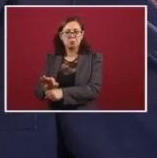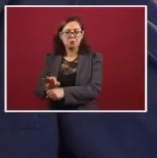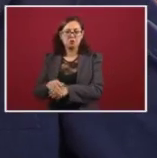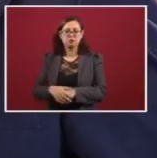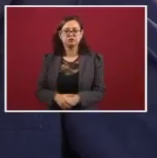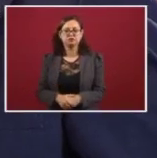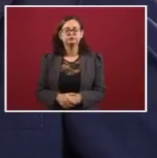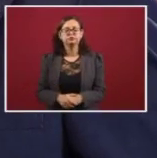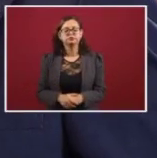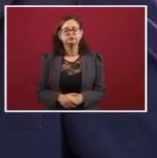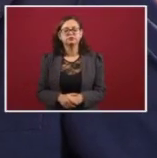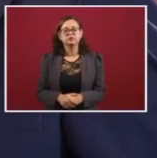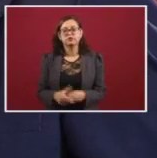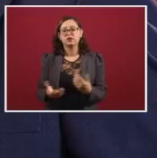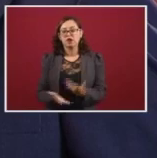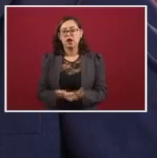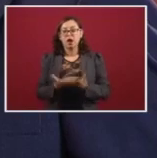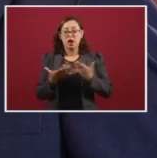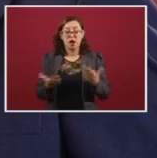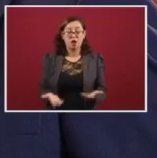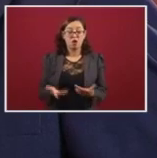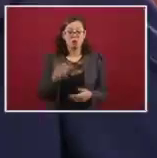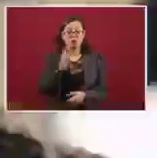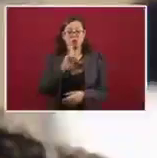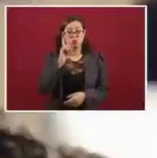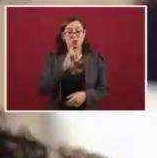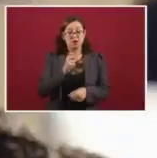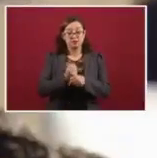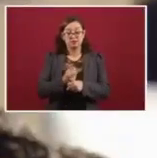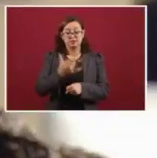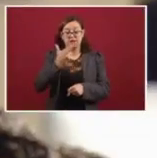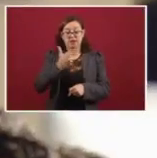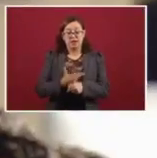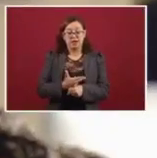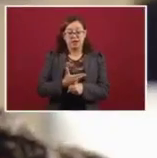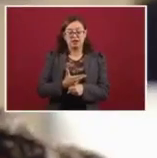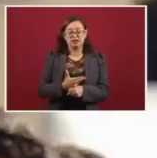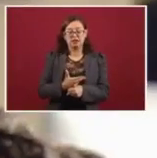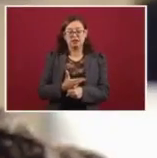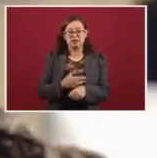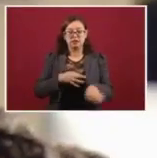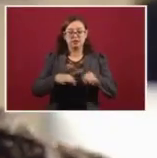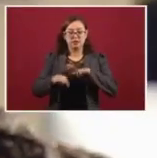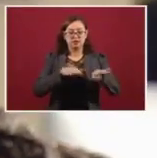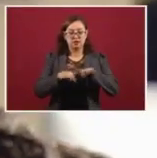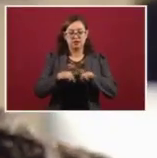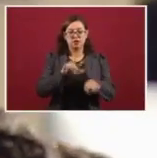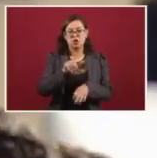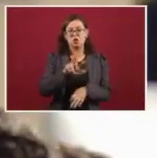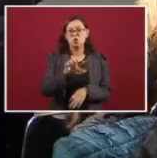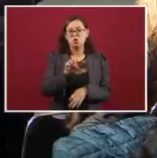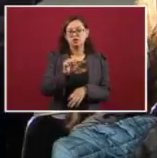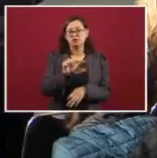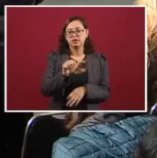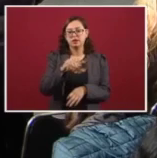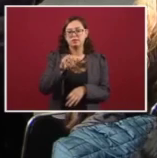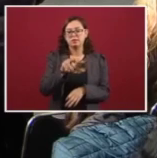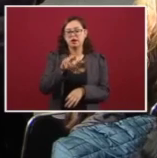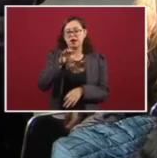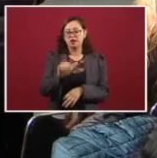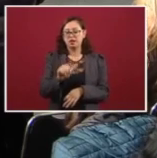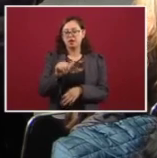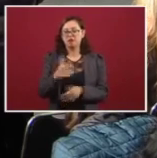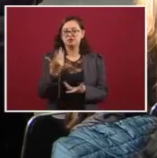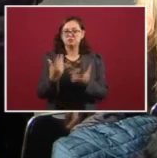sentido, presidente, la actual secretaria de Trabajo y Previsión Social, Luisa María Alcalde, pareciera entorpecer al nuevo sindicalismo de la